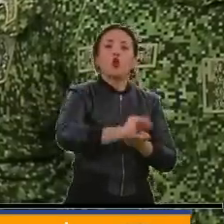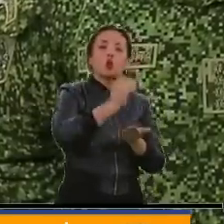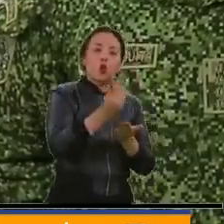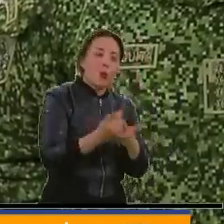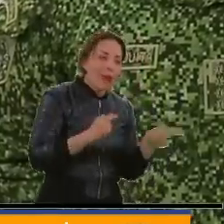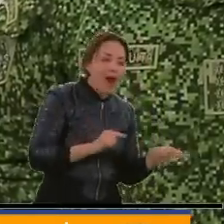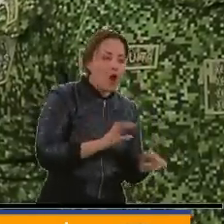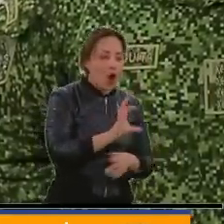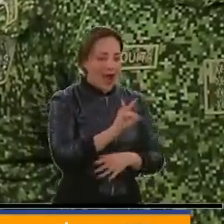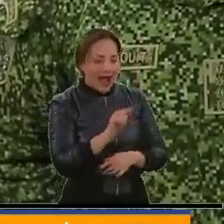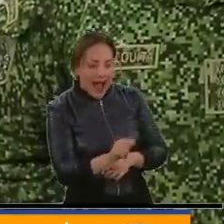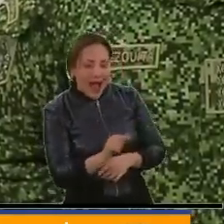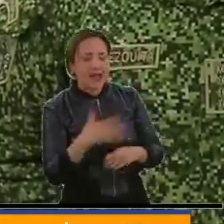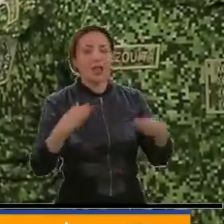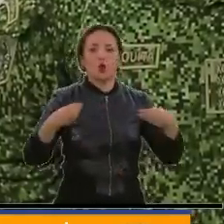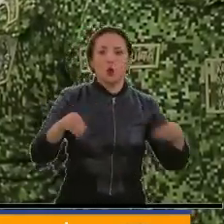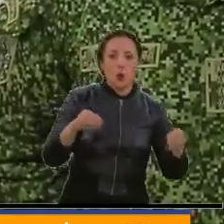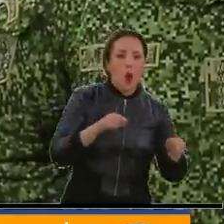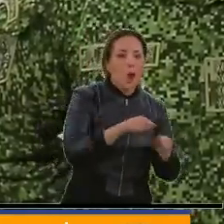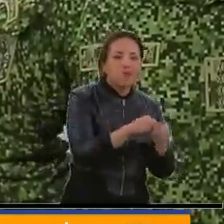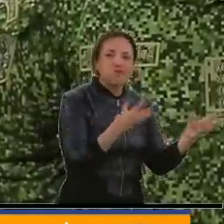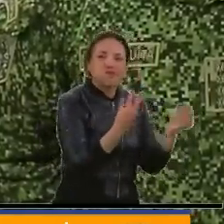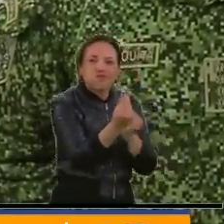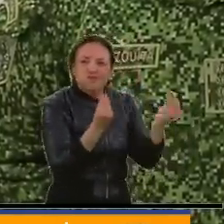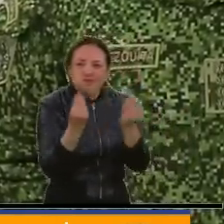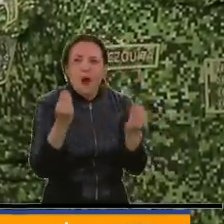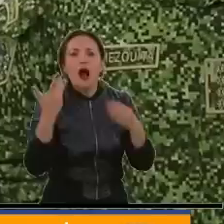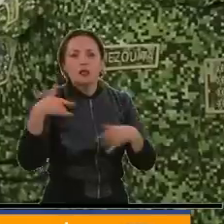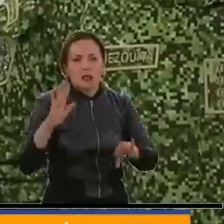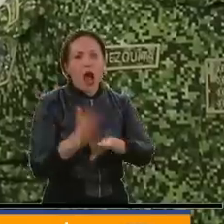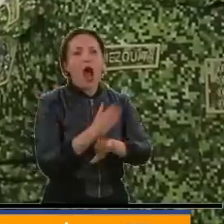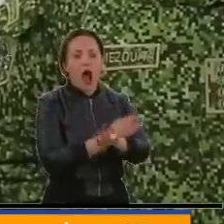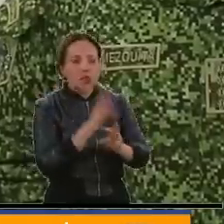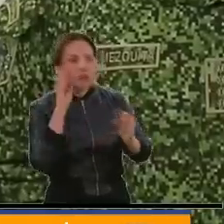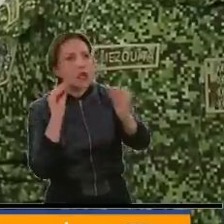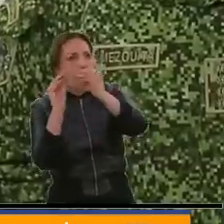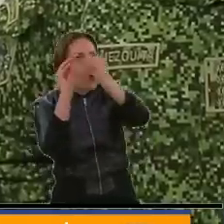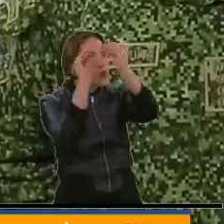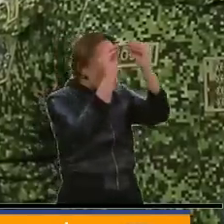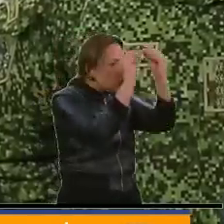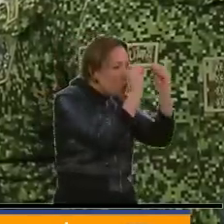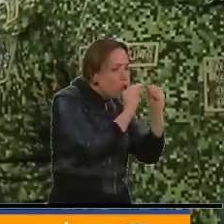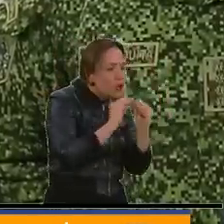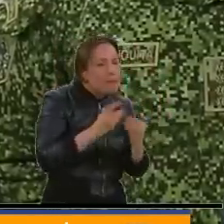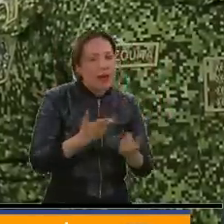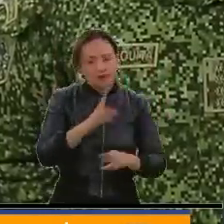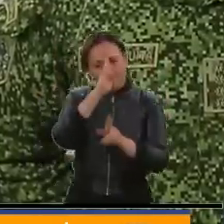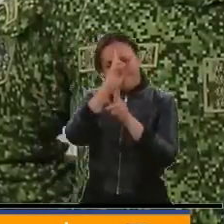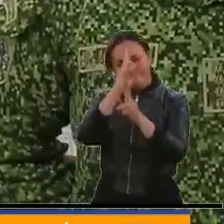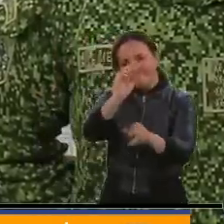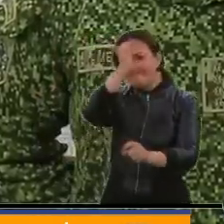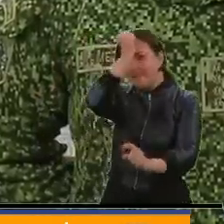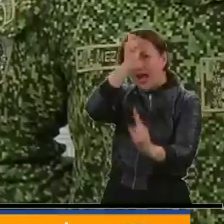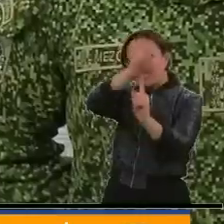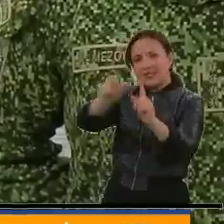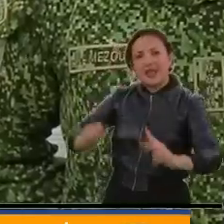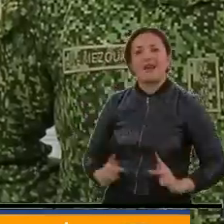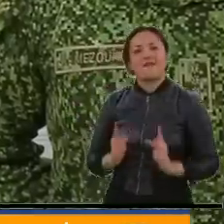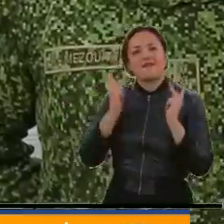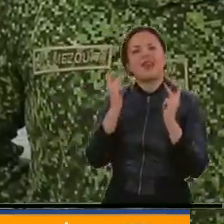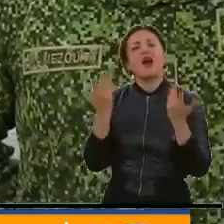Cali y Tuluá, con los cuales se han adelantado acuerdos básicos de respeto a la vida y se desarrollarán